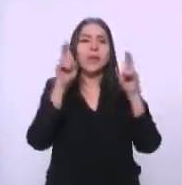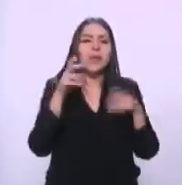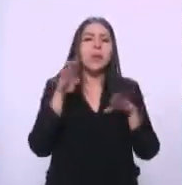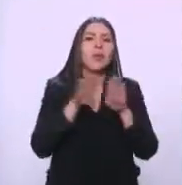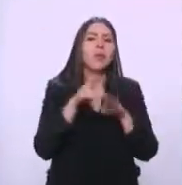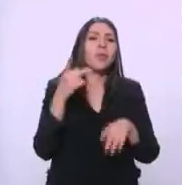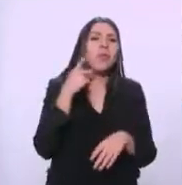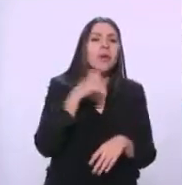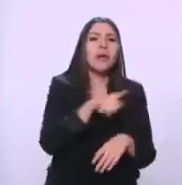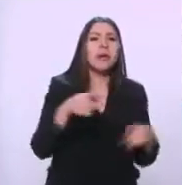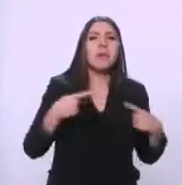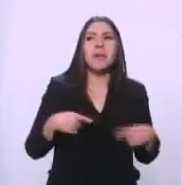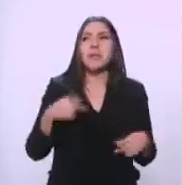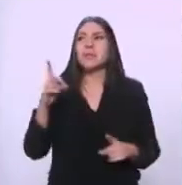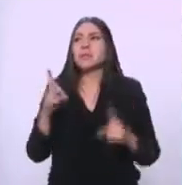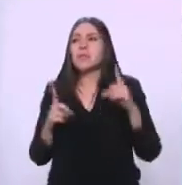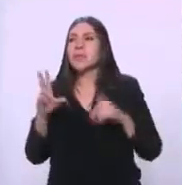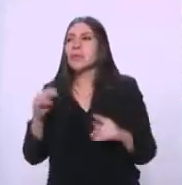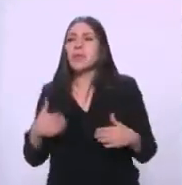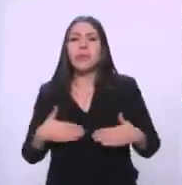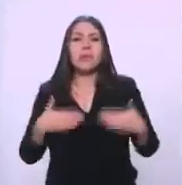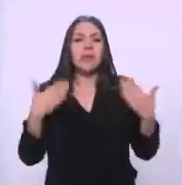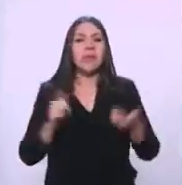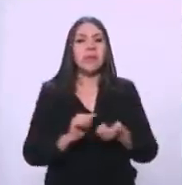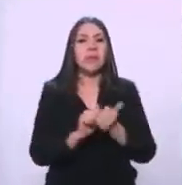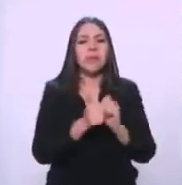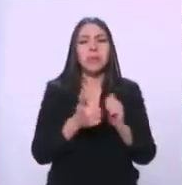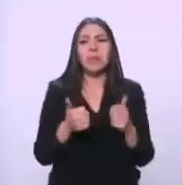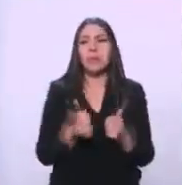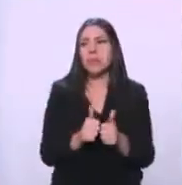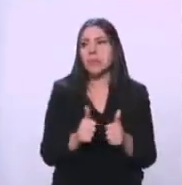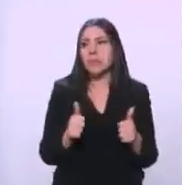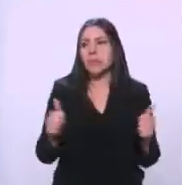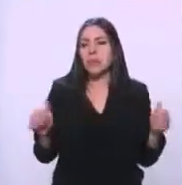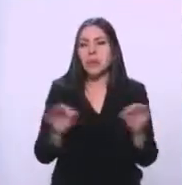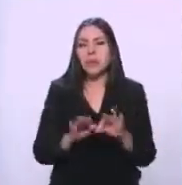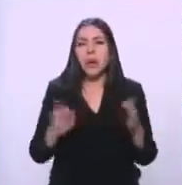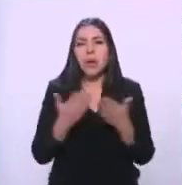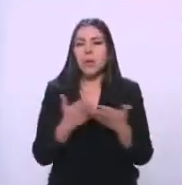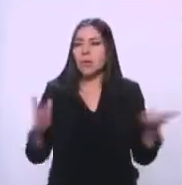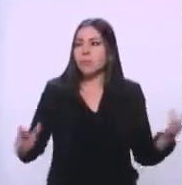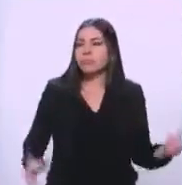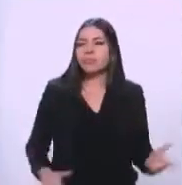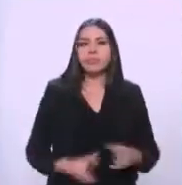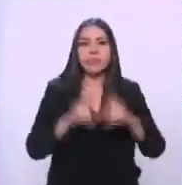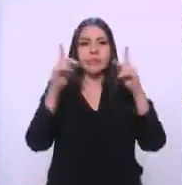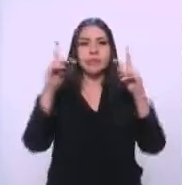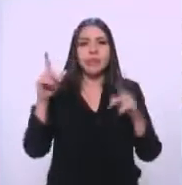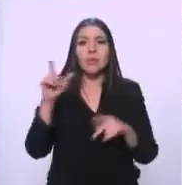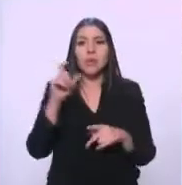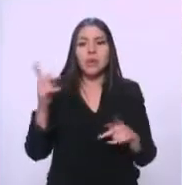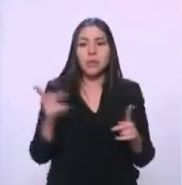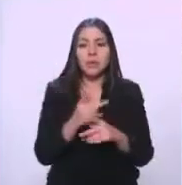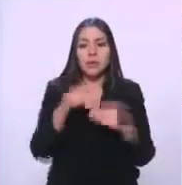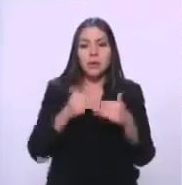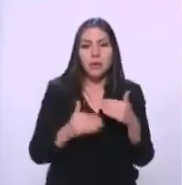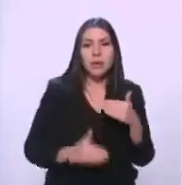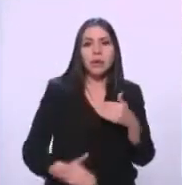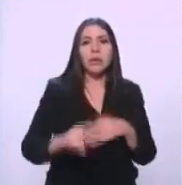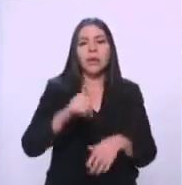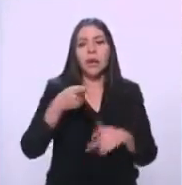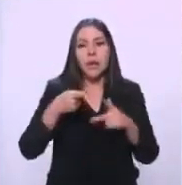de confianza, o sea, eso generó una distancia muy, muy importante que ahora se rompió. Digamos, a partir de ese momento se empezó